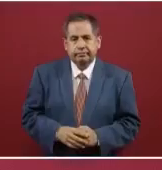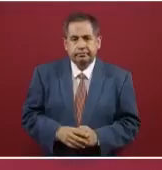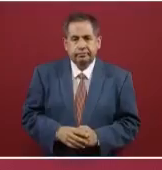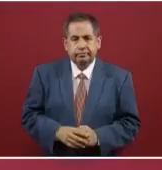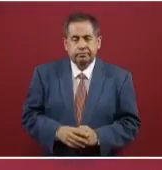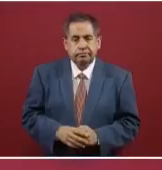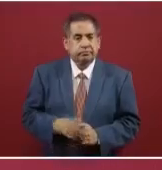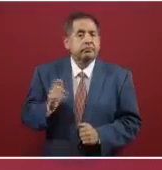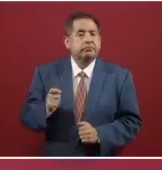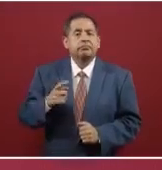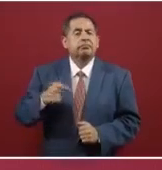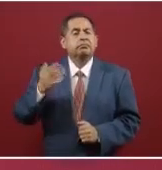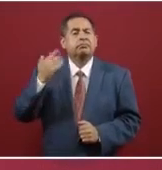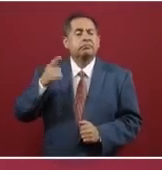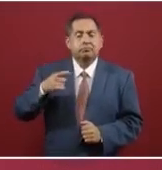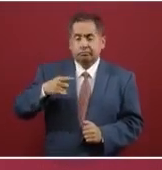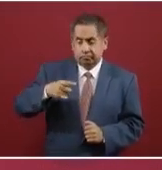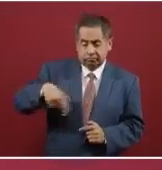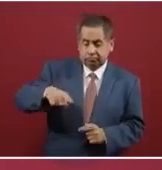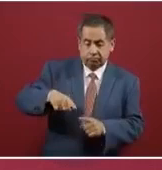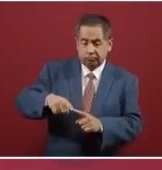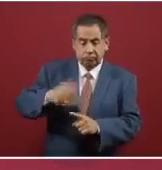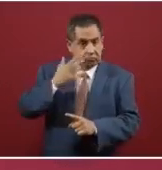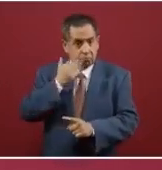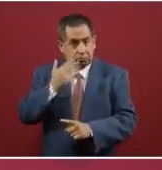Se castigaba a los que no tenían